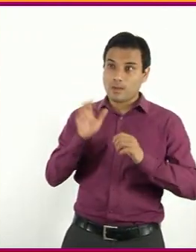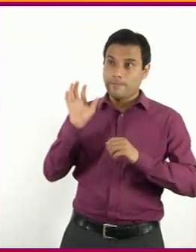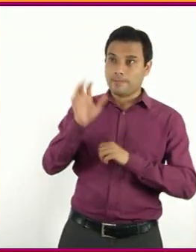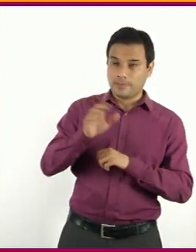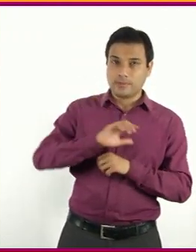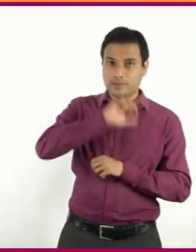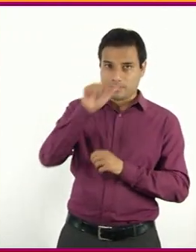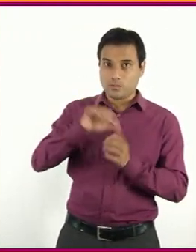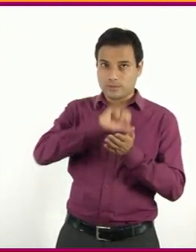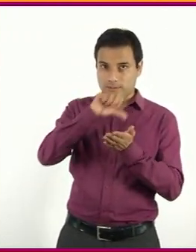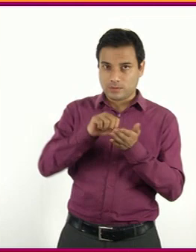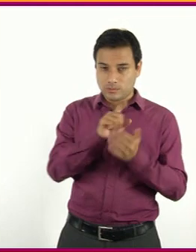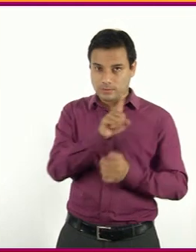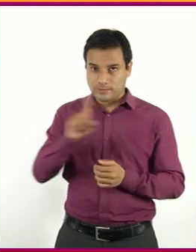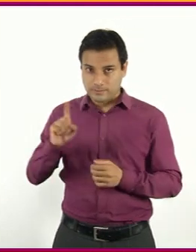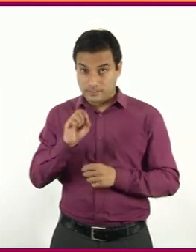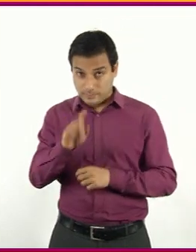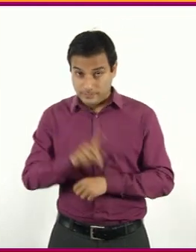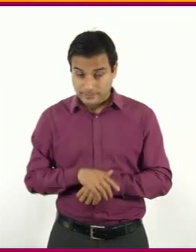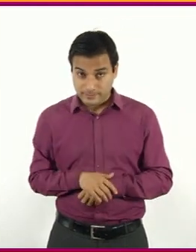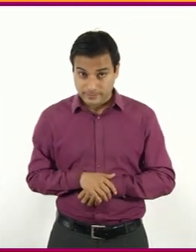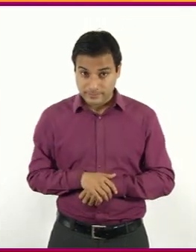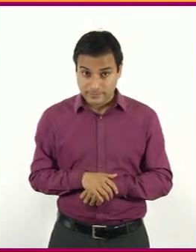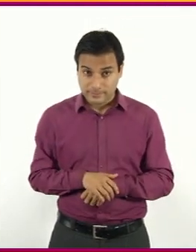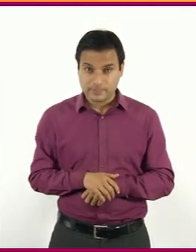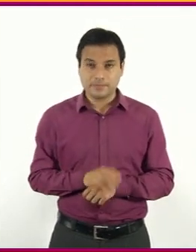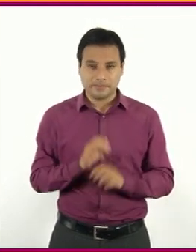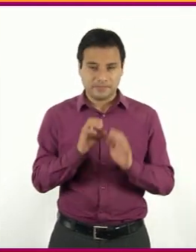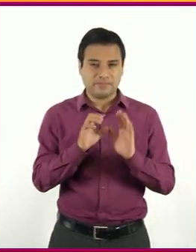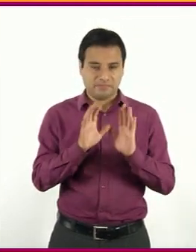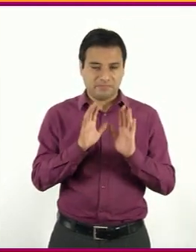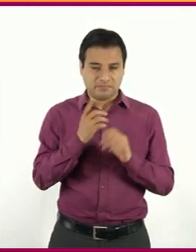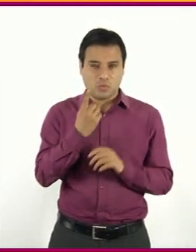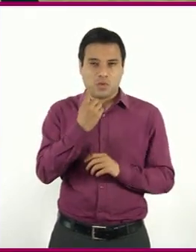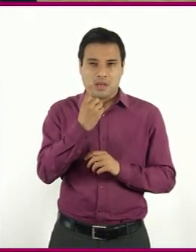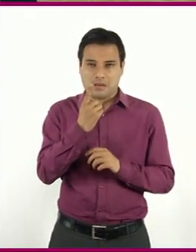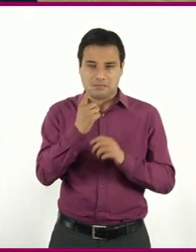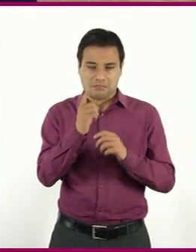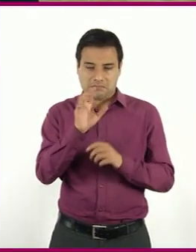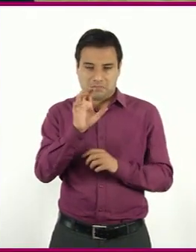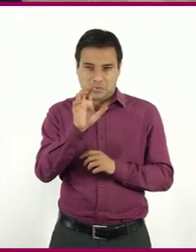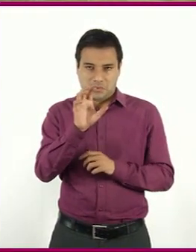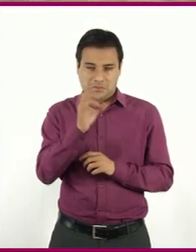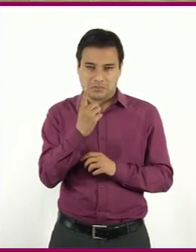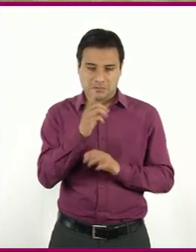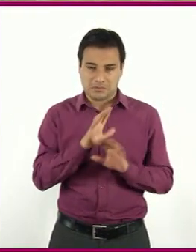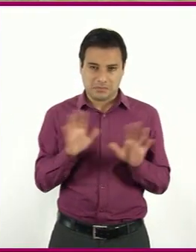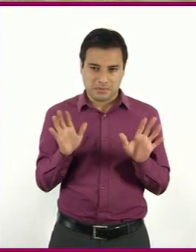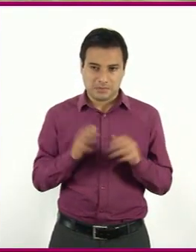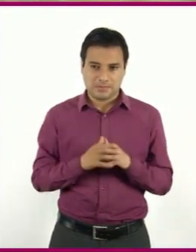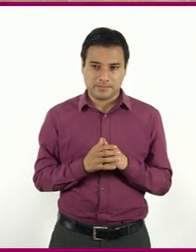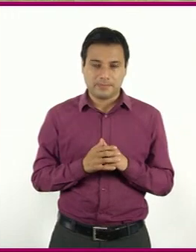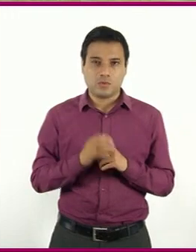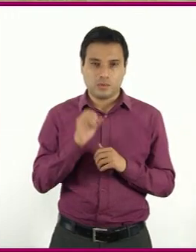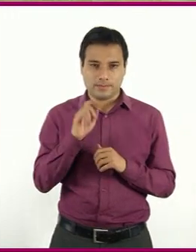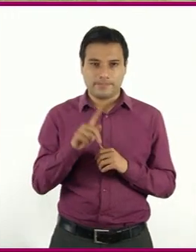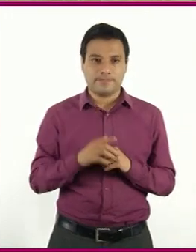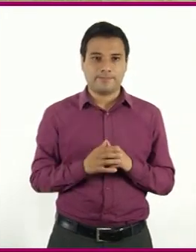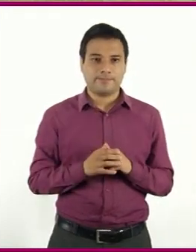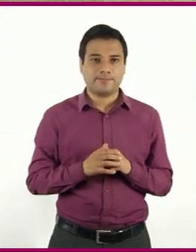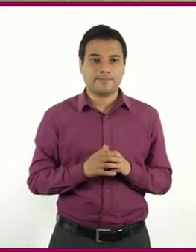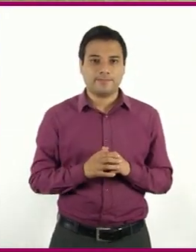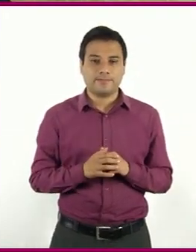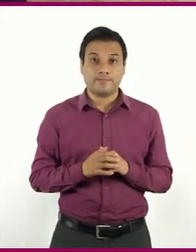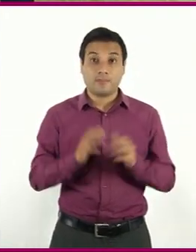centro. ¿Muy bien? Lo podemos hacer con una pelota nada más. Ok, listo. Pero perdón, antes... Listo. A ver, entonces me